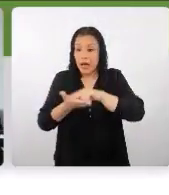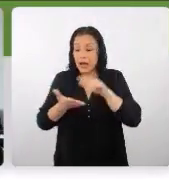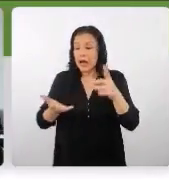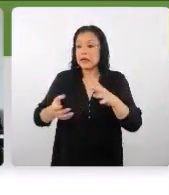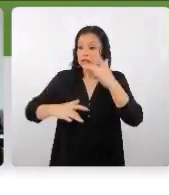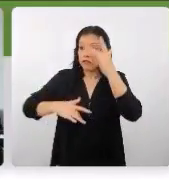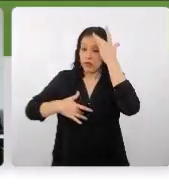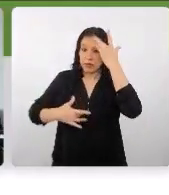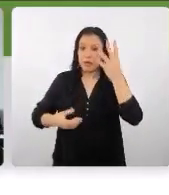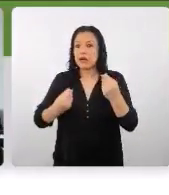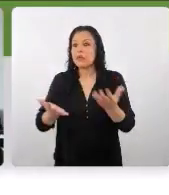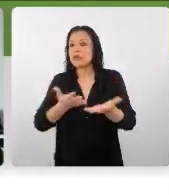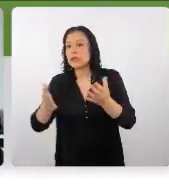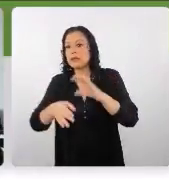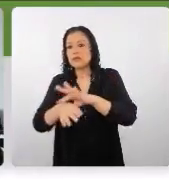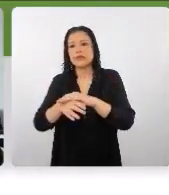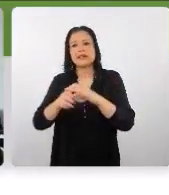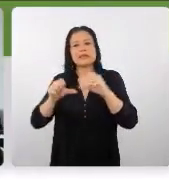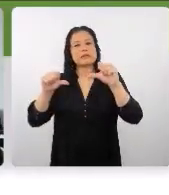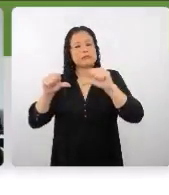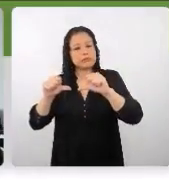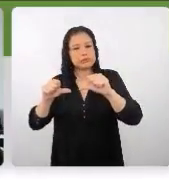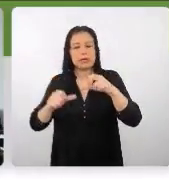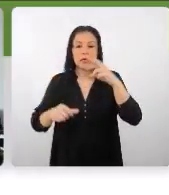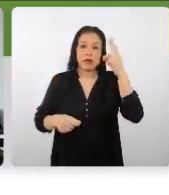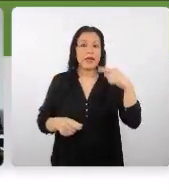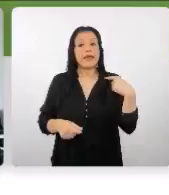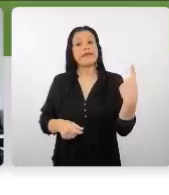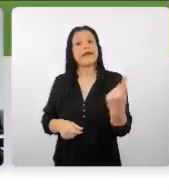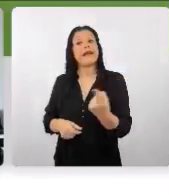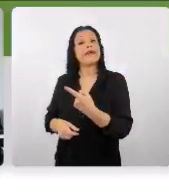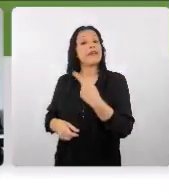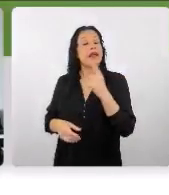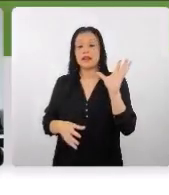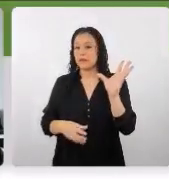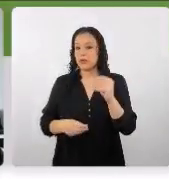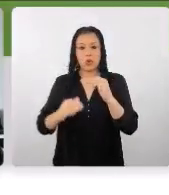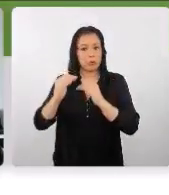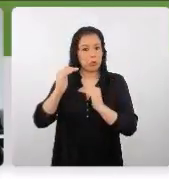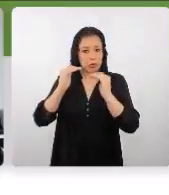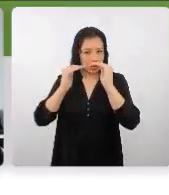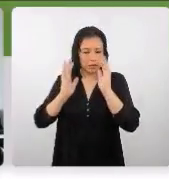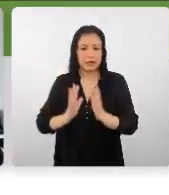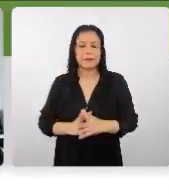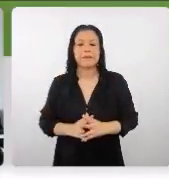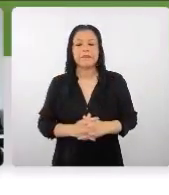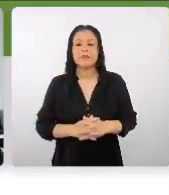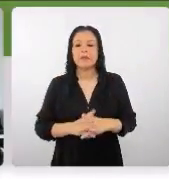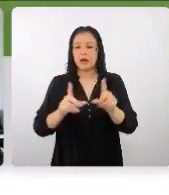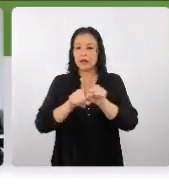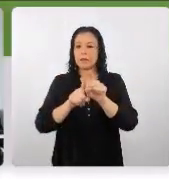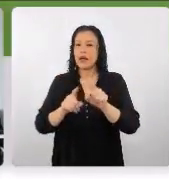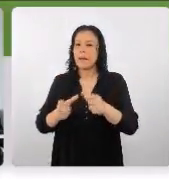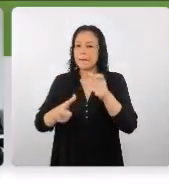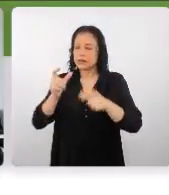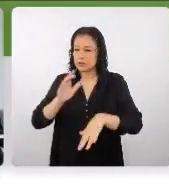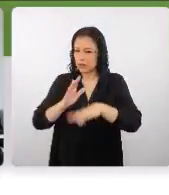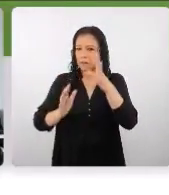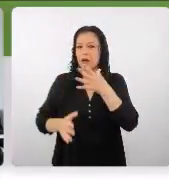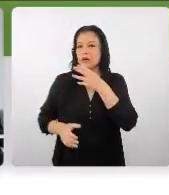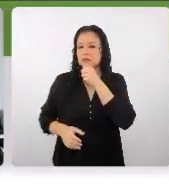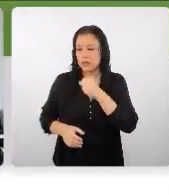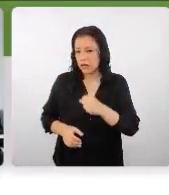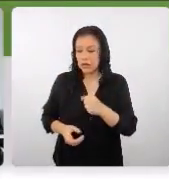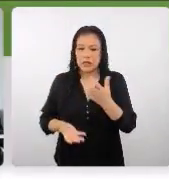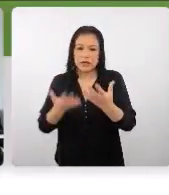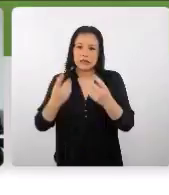este destino, en Perú. Y eso sí es general a todos los segmentos. En cuanto a los más adultos, sí, ellos tienen la